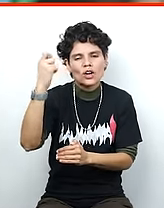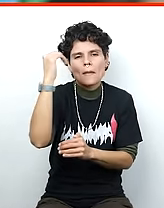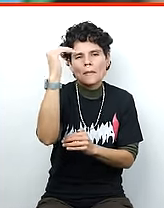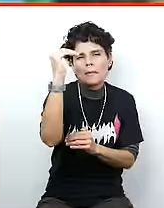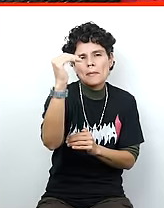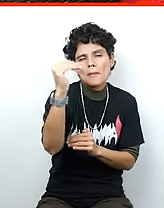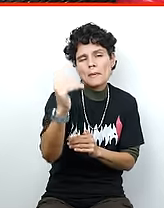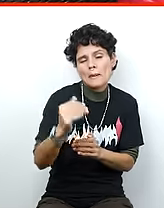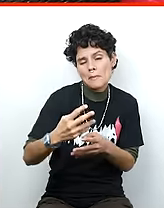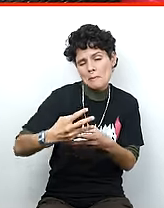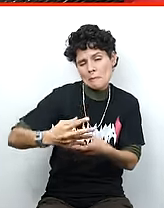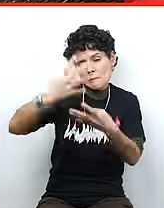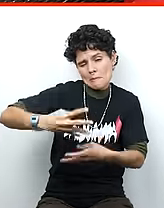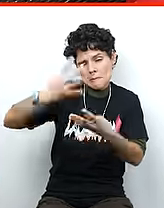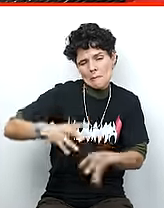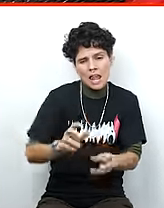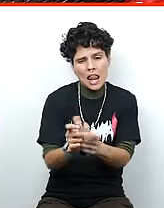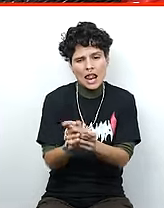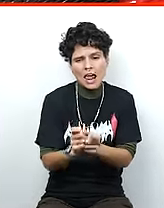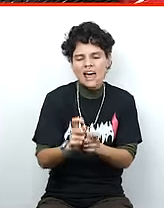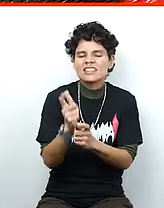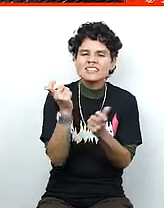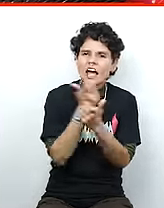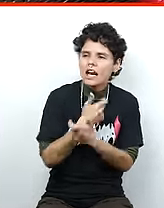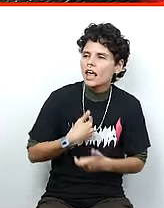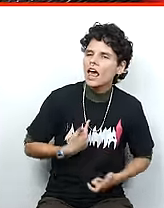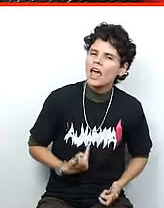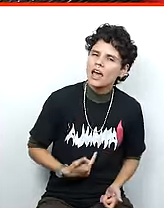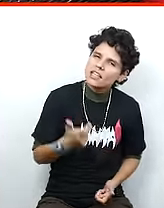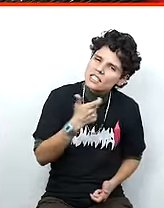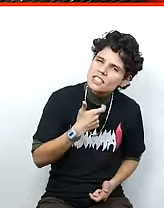42 líneas. Oh, está riendo de mí también.